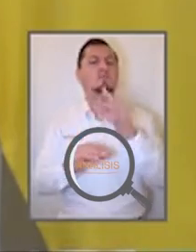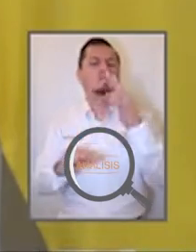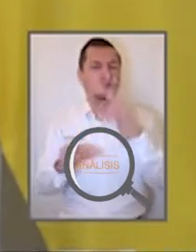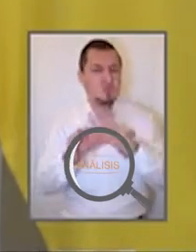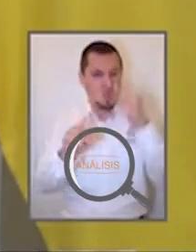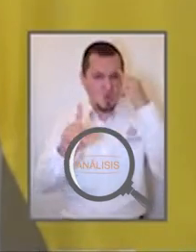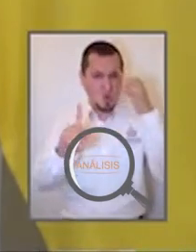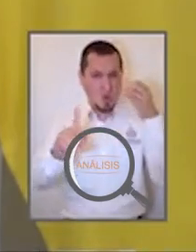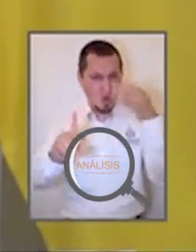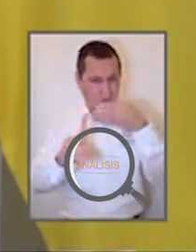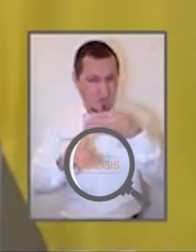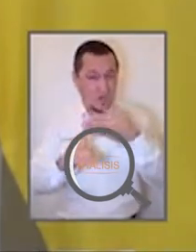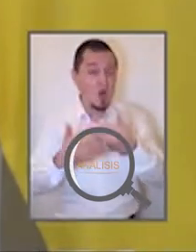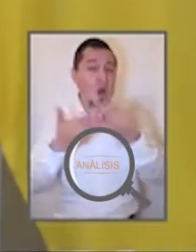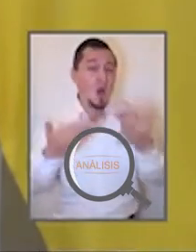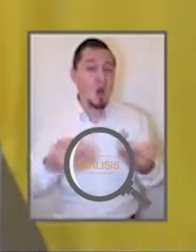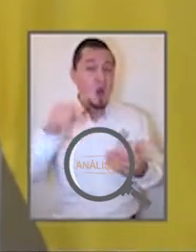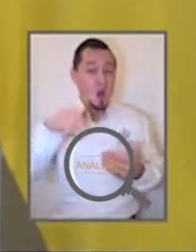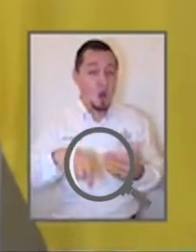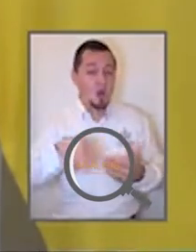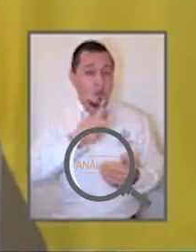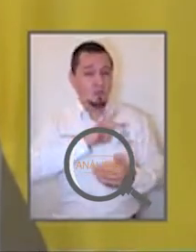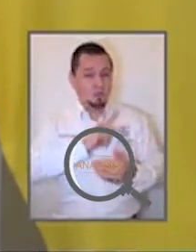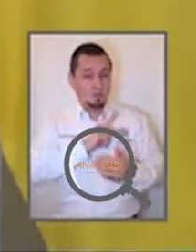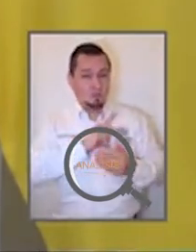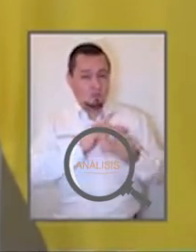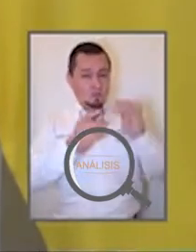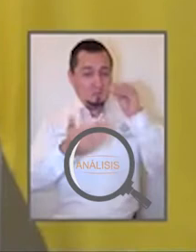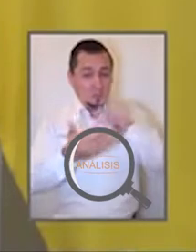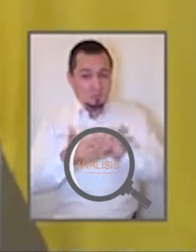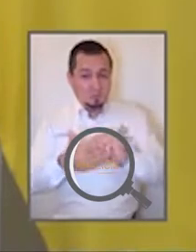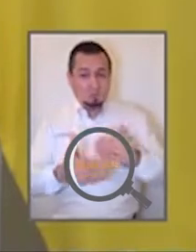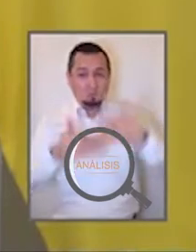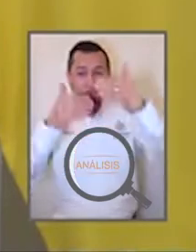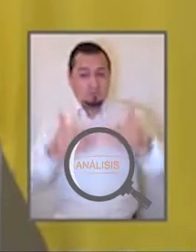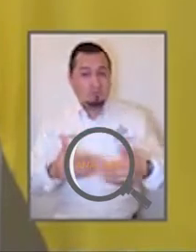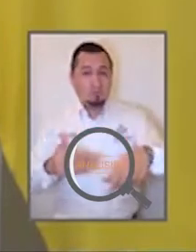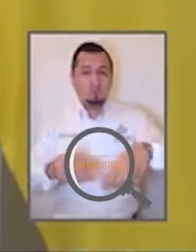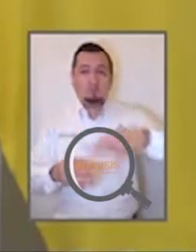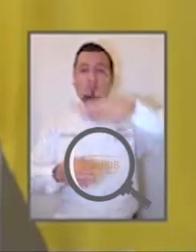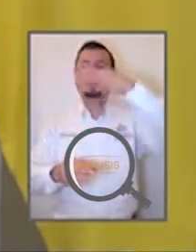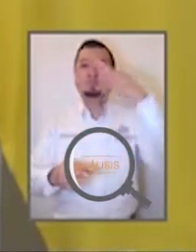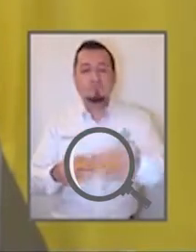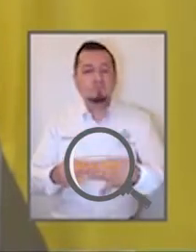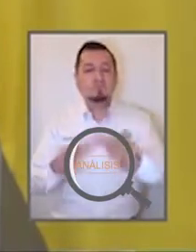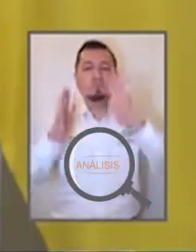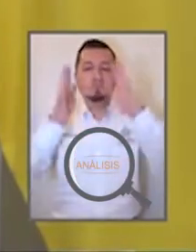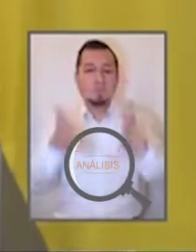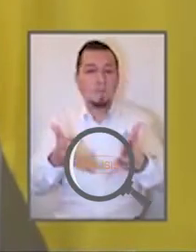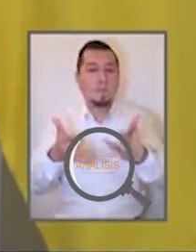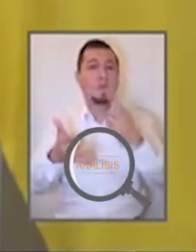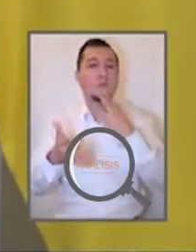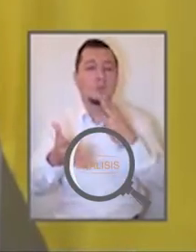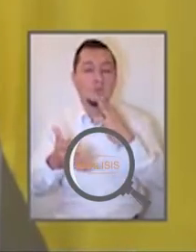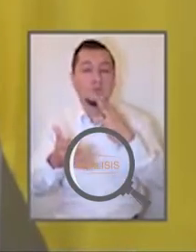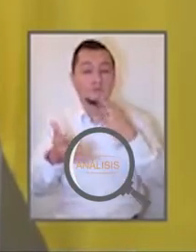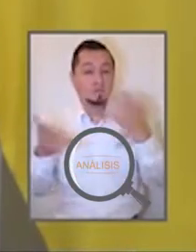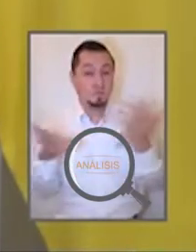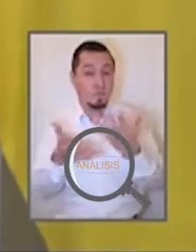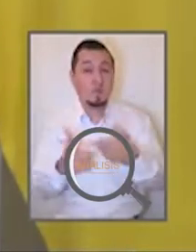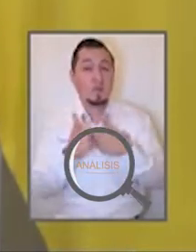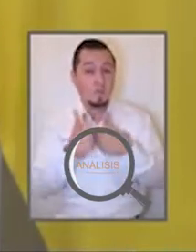función, cumplió con un objetivo y hoy pues llegamos a este punto en el que desafortunadamente tenemos que